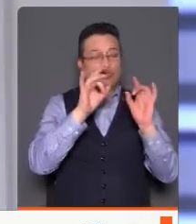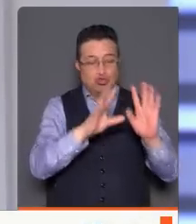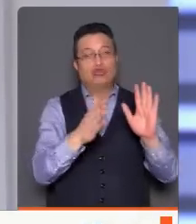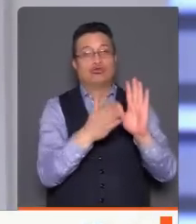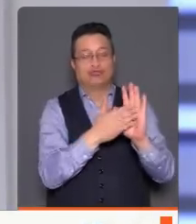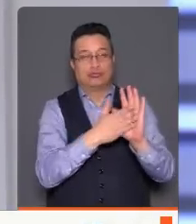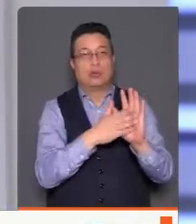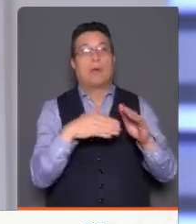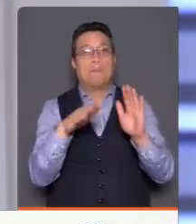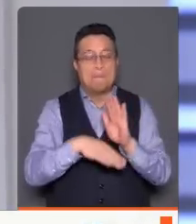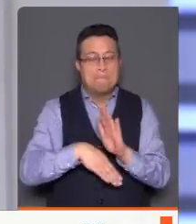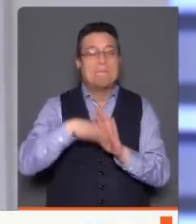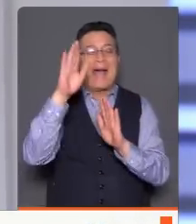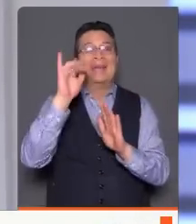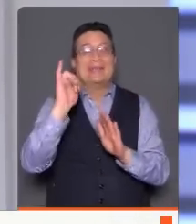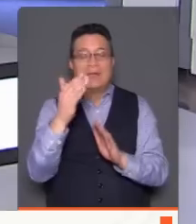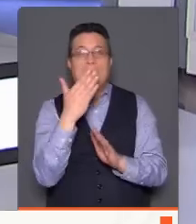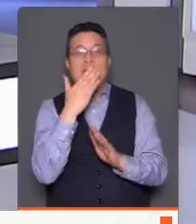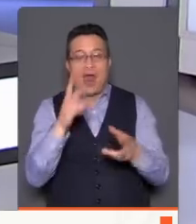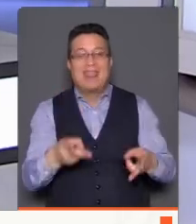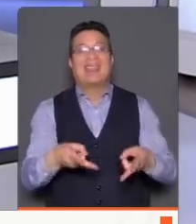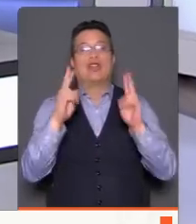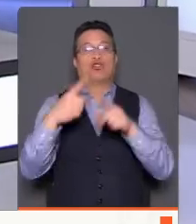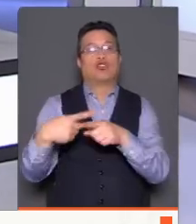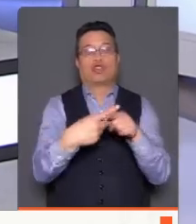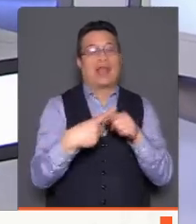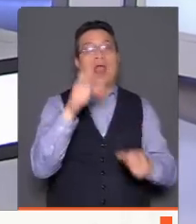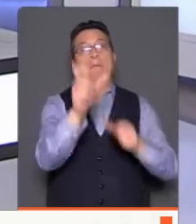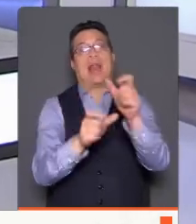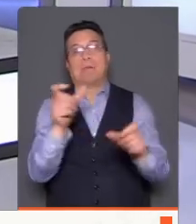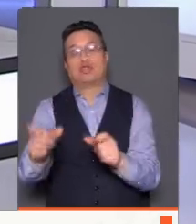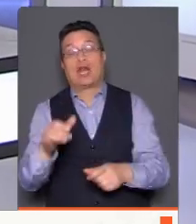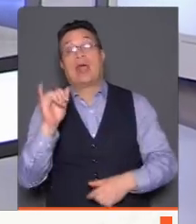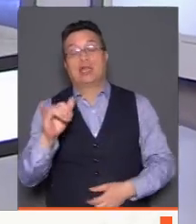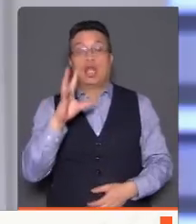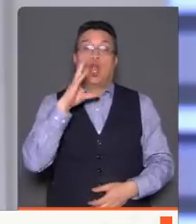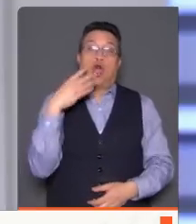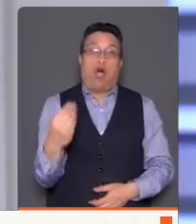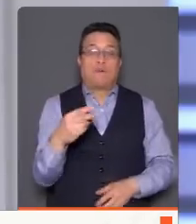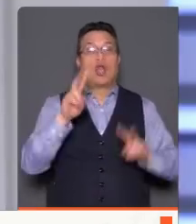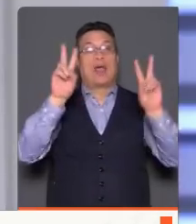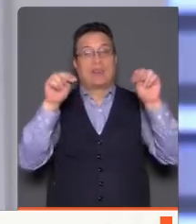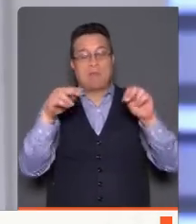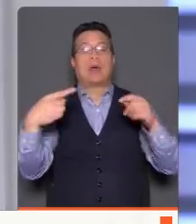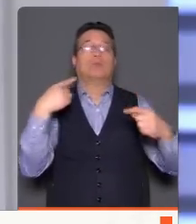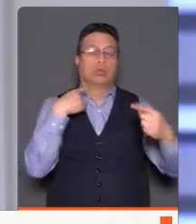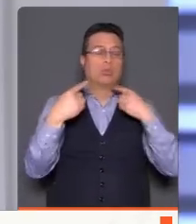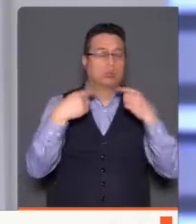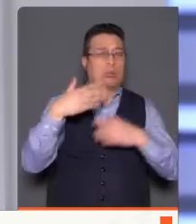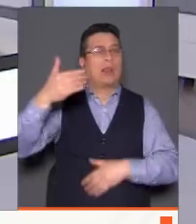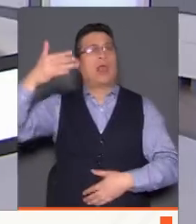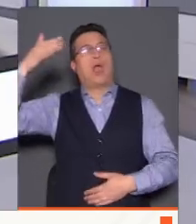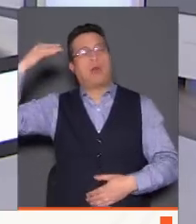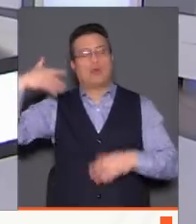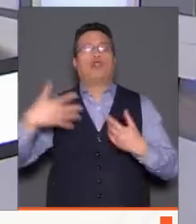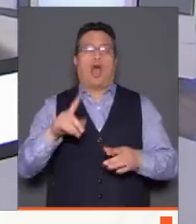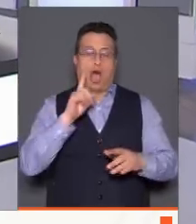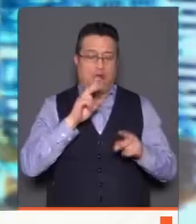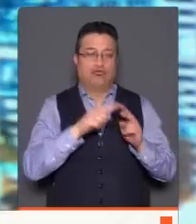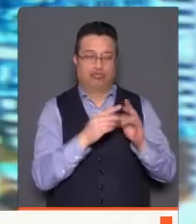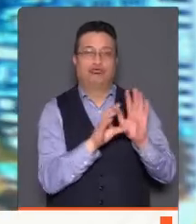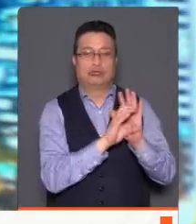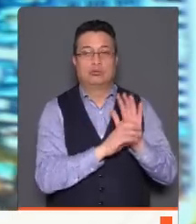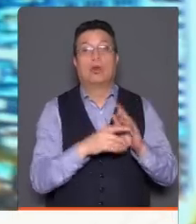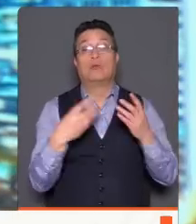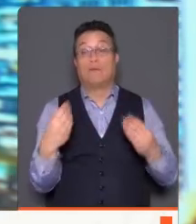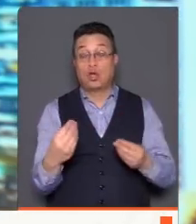consagrar más y mejores derechos sociales para la población y, por supuesto, los temas que la quejan desde hace tanto tiempo a la ciudadanía. Alcalde Codina, tenemos noticia,